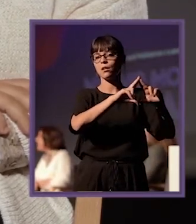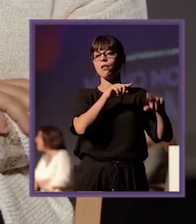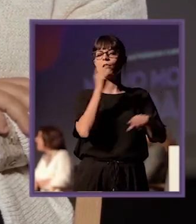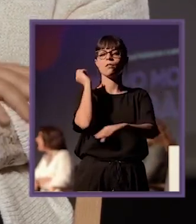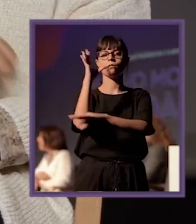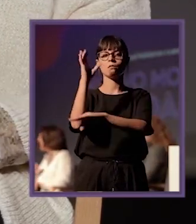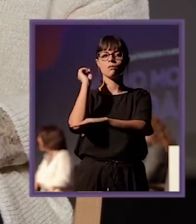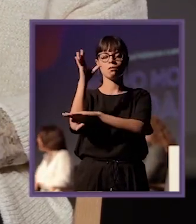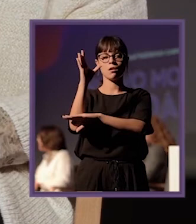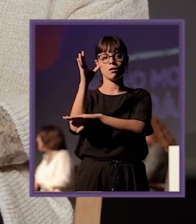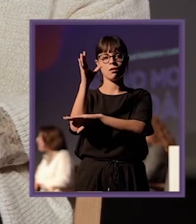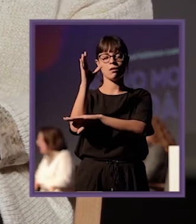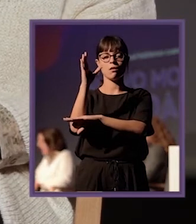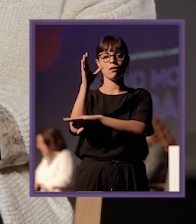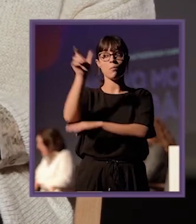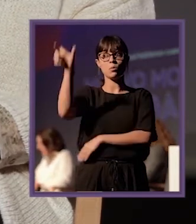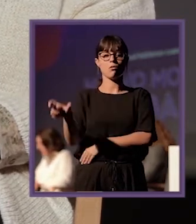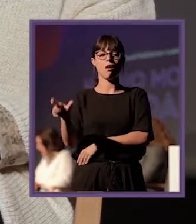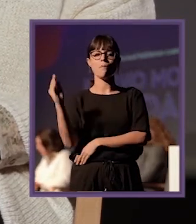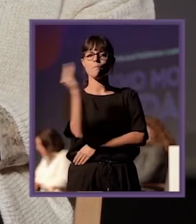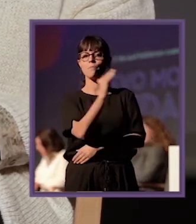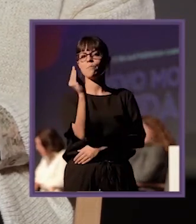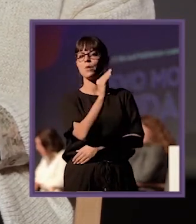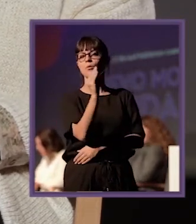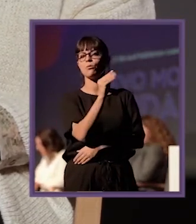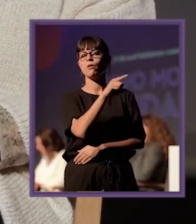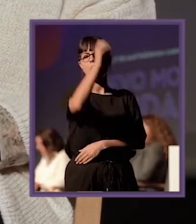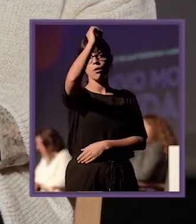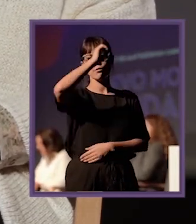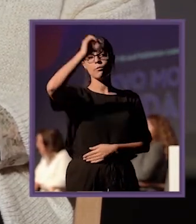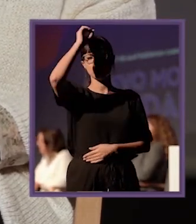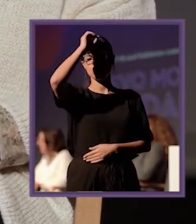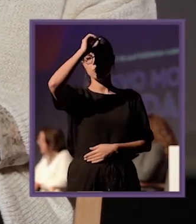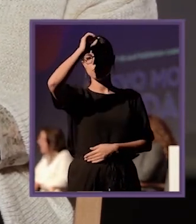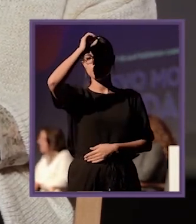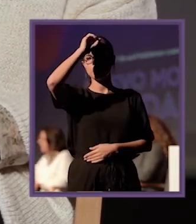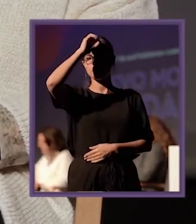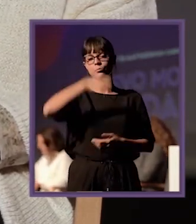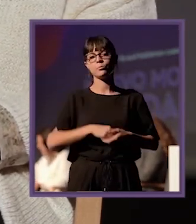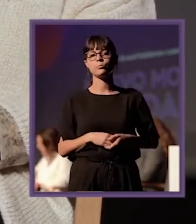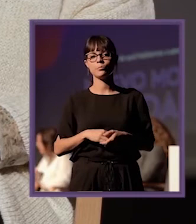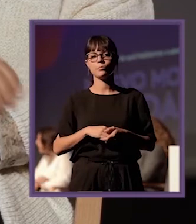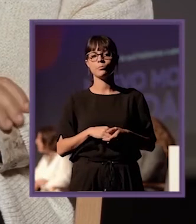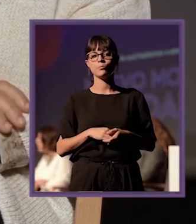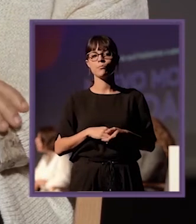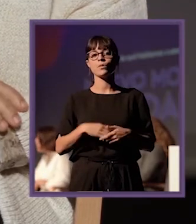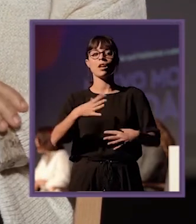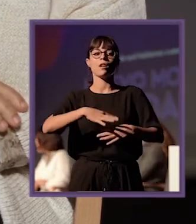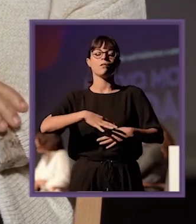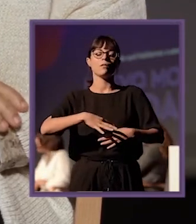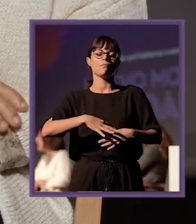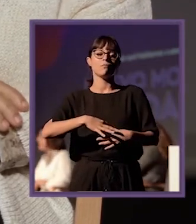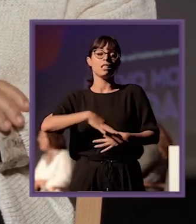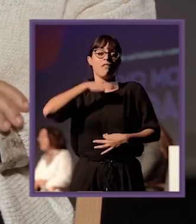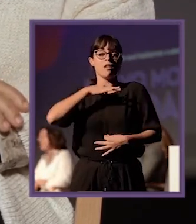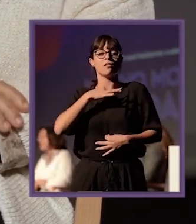fue preguntado por una estudiante que le preguntó cuál era, en su opinión, la primera señal de civilización, ¿no?, en una cultura que ella